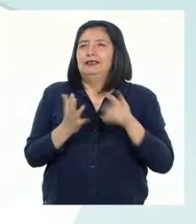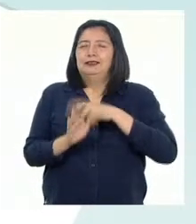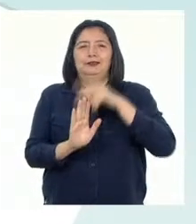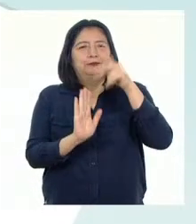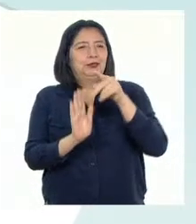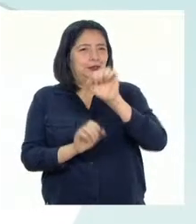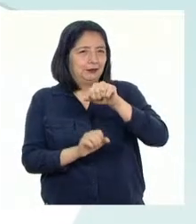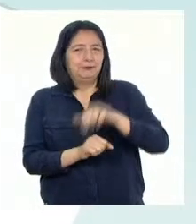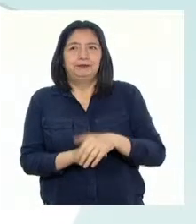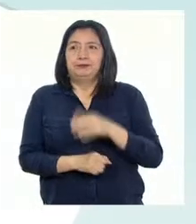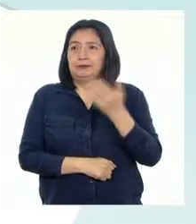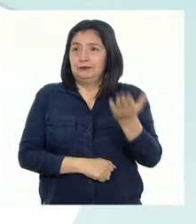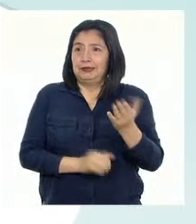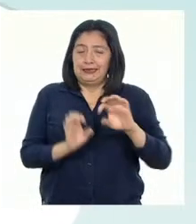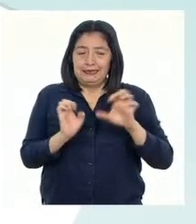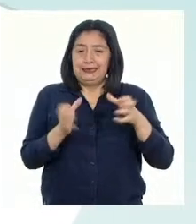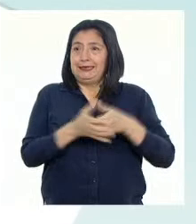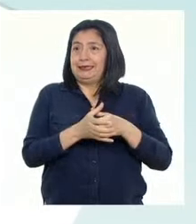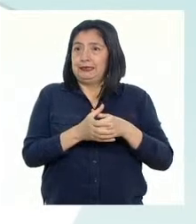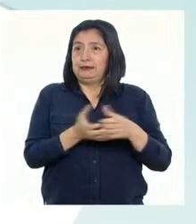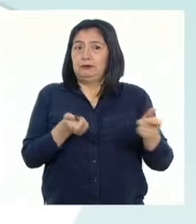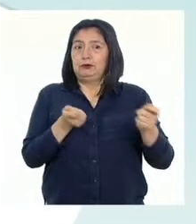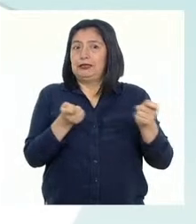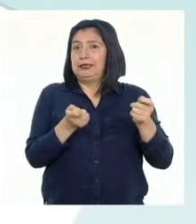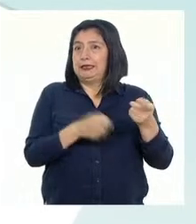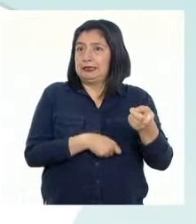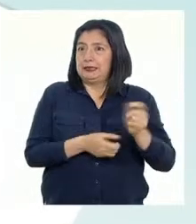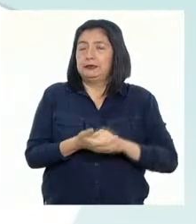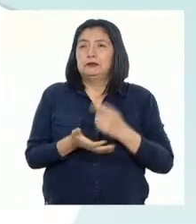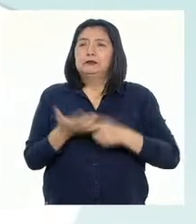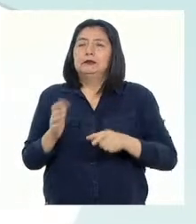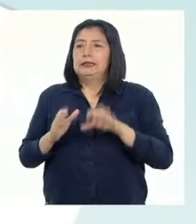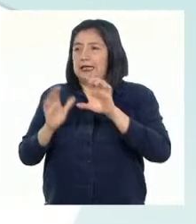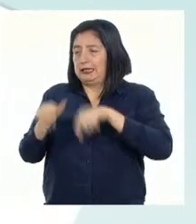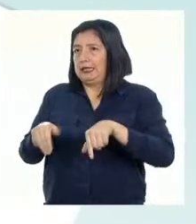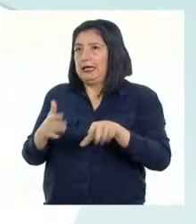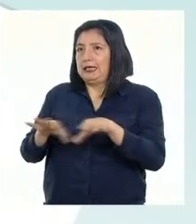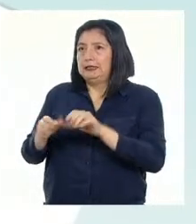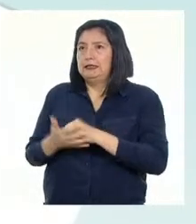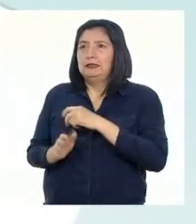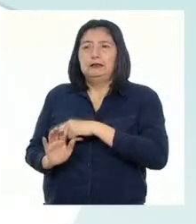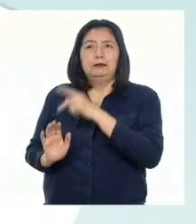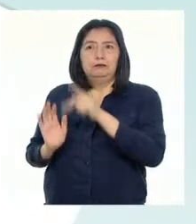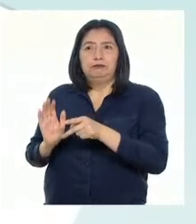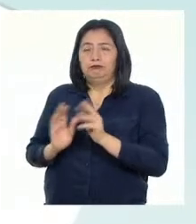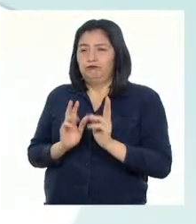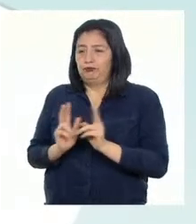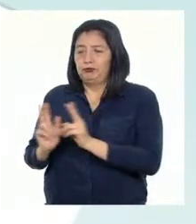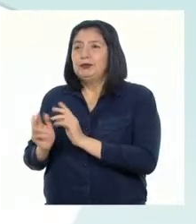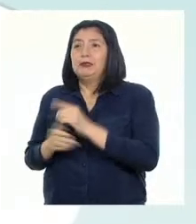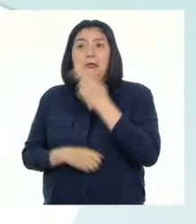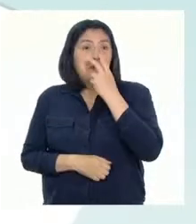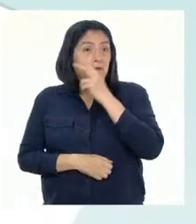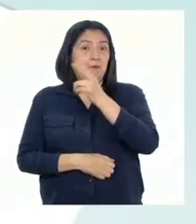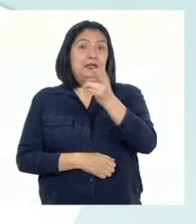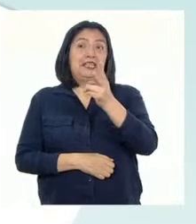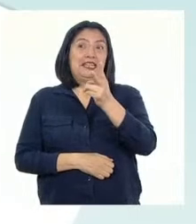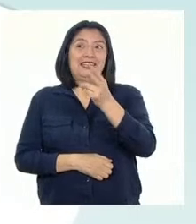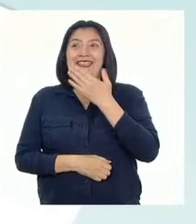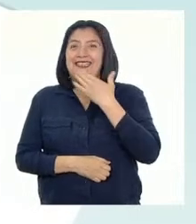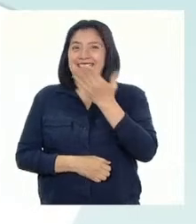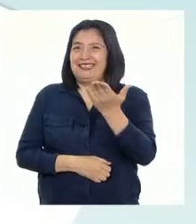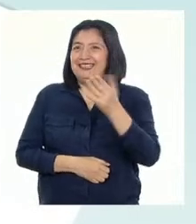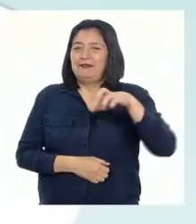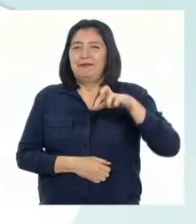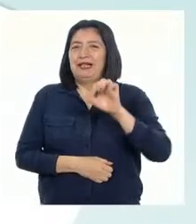programas. Tenemos al equipo de dirección, realización y producción. ¡Y miren! ¡Aquí